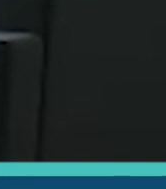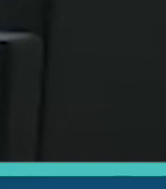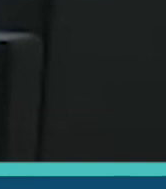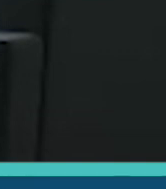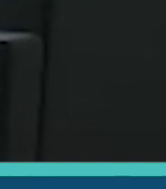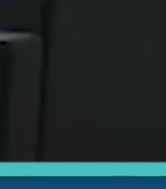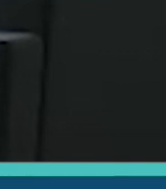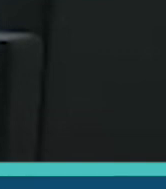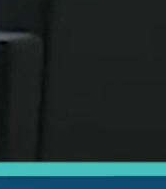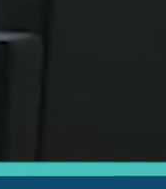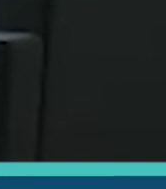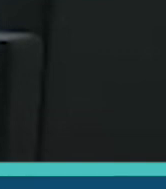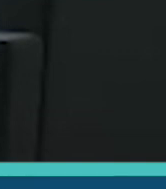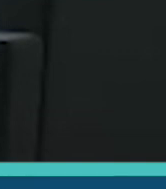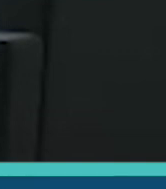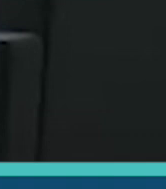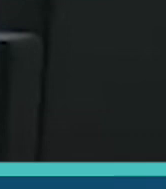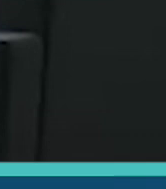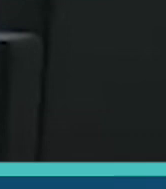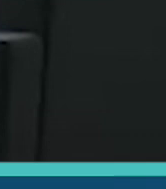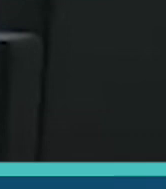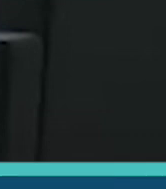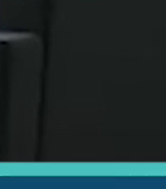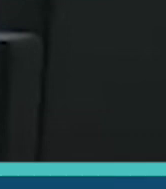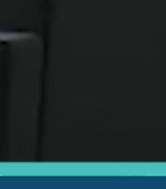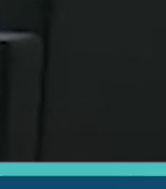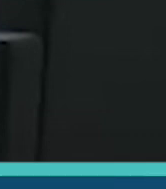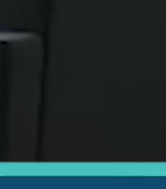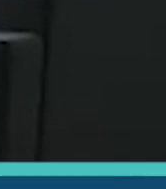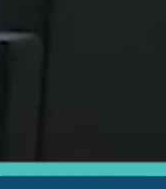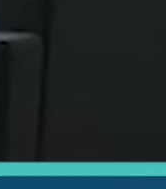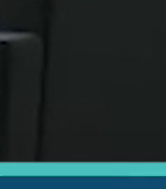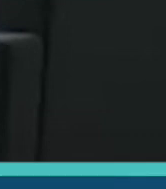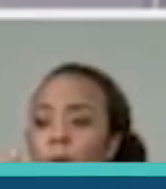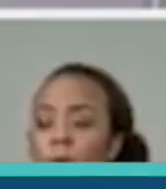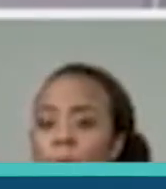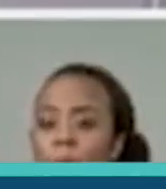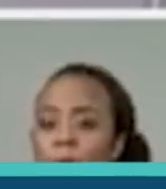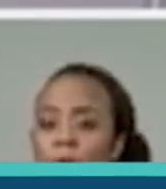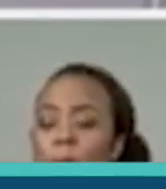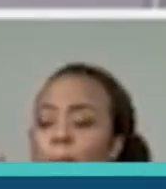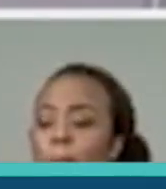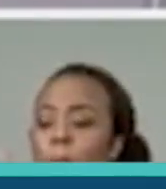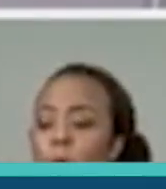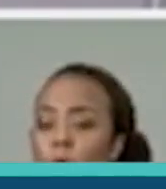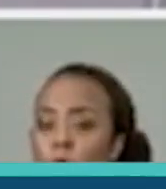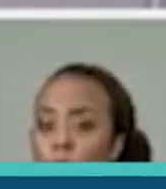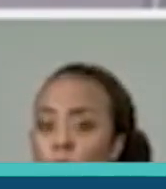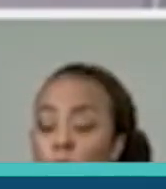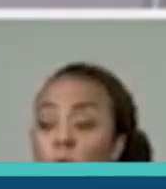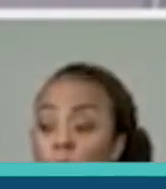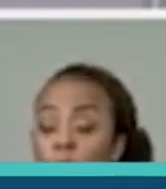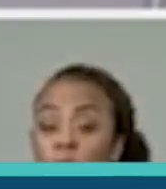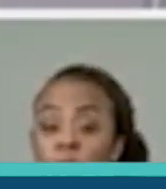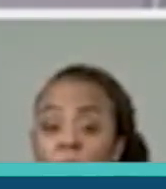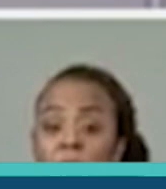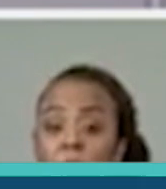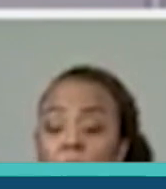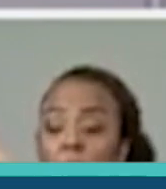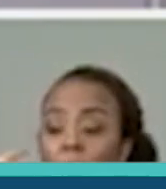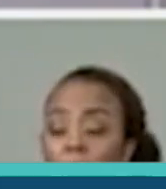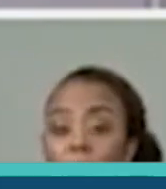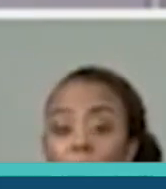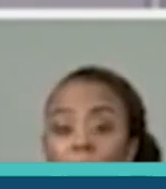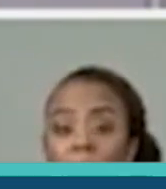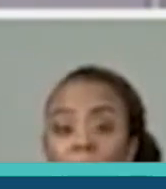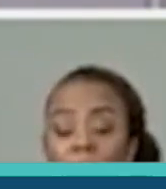digital, y gracias a estos debates pues bueno, tuvieron una visibilidad importante. Durante los 4 días de debate del TSE, se generó